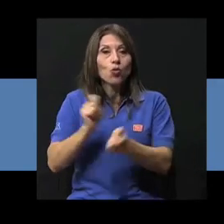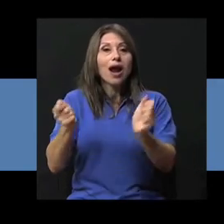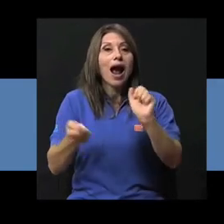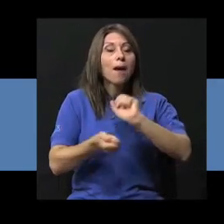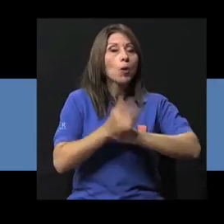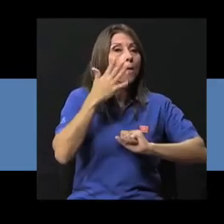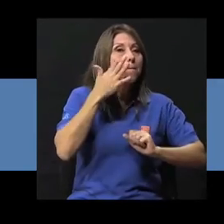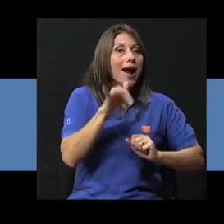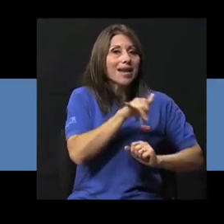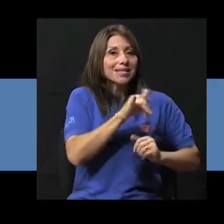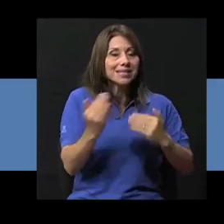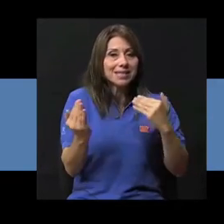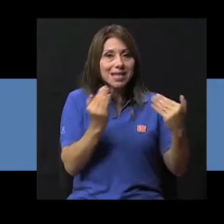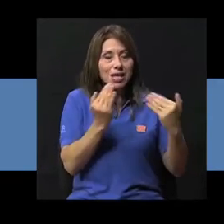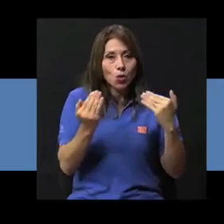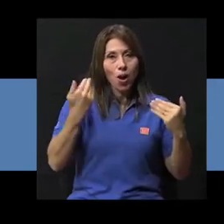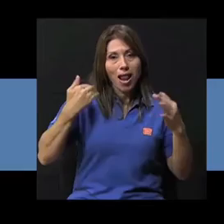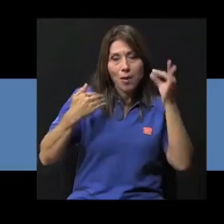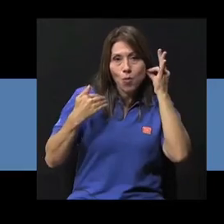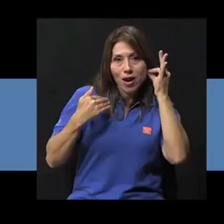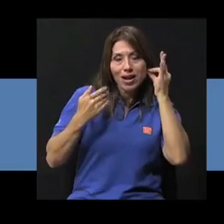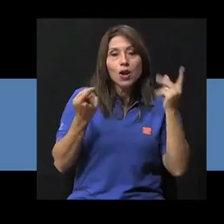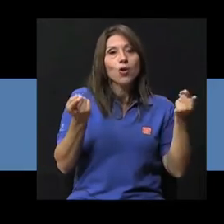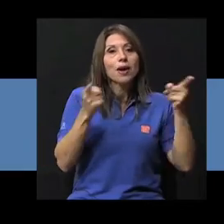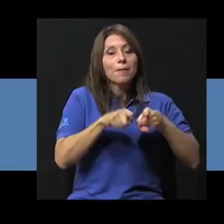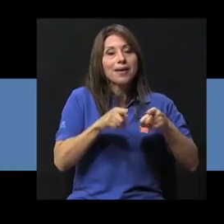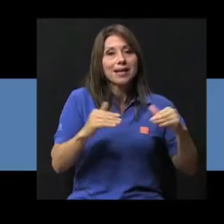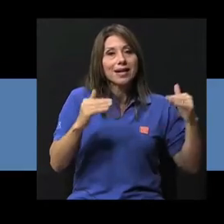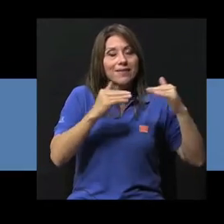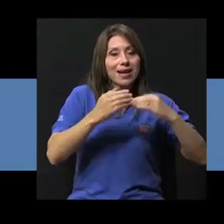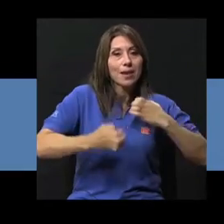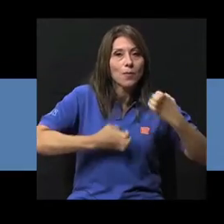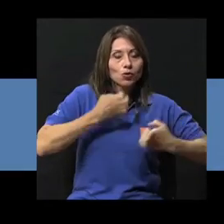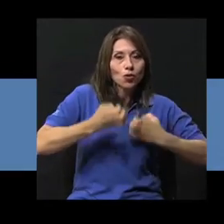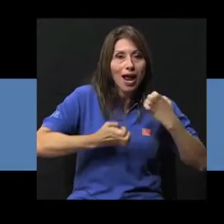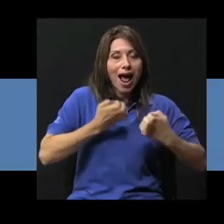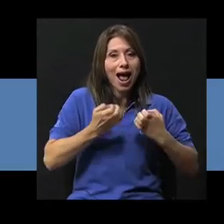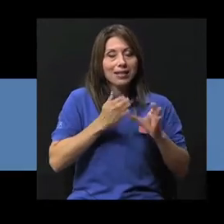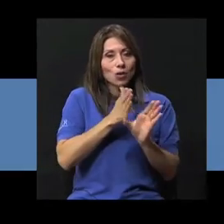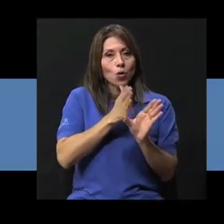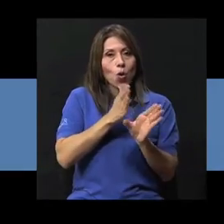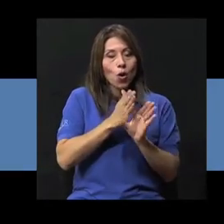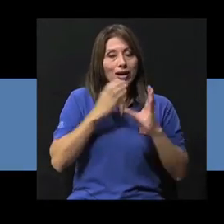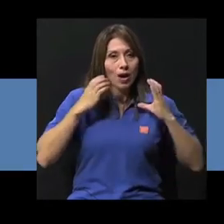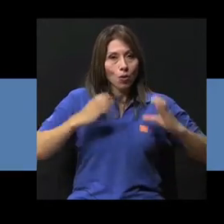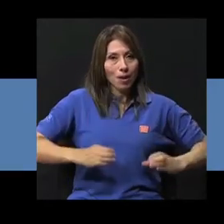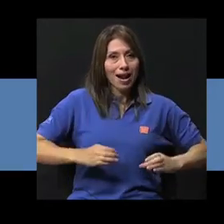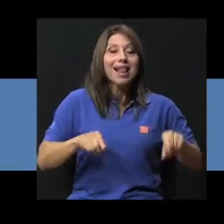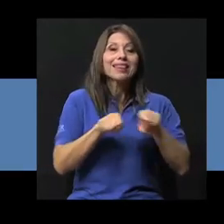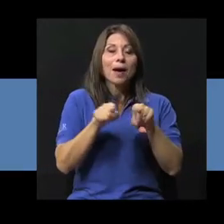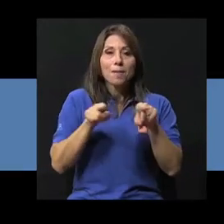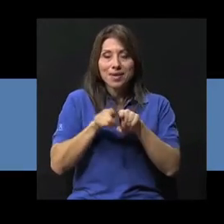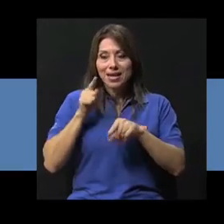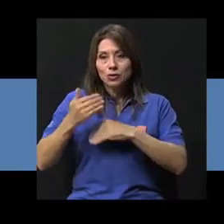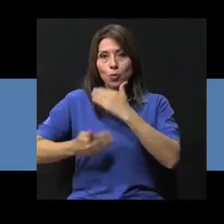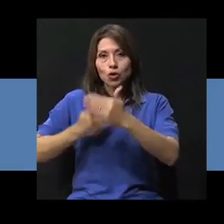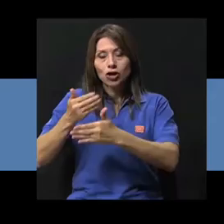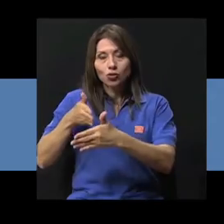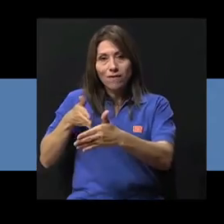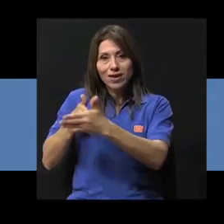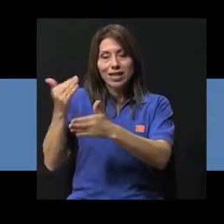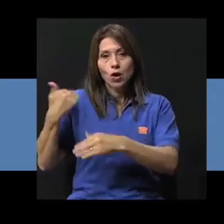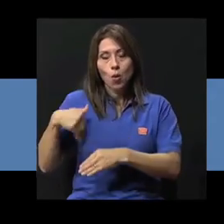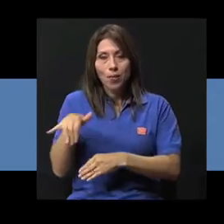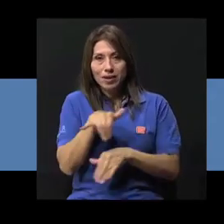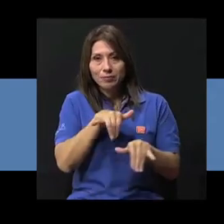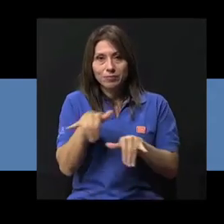es muy parecido a los trastornos que afectan a la mujer, tanto psicológica, emocionalmente, corporalmente. También es un proceso